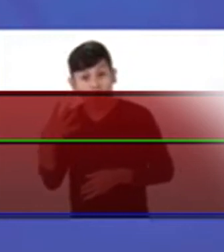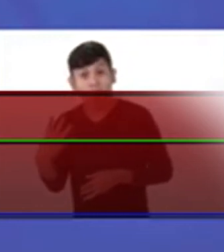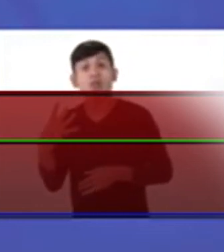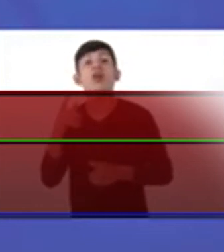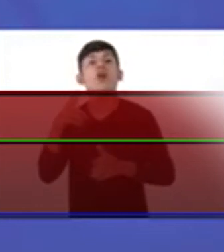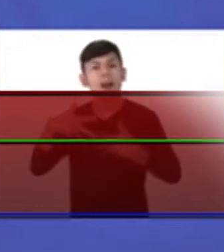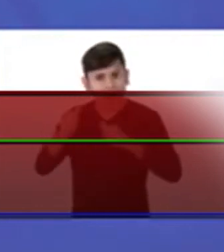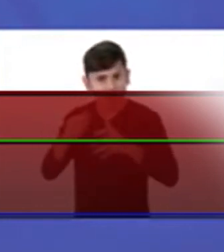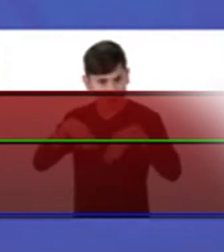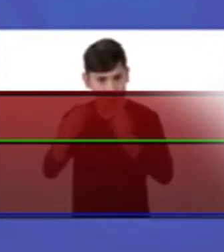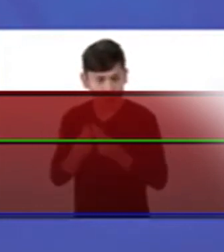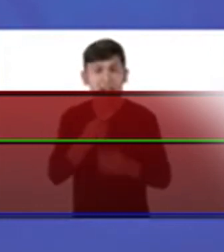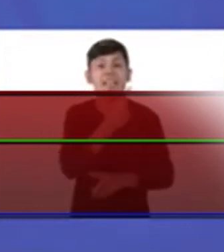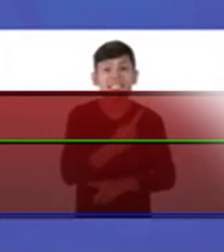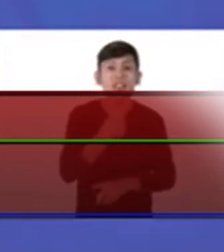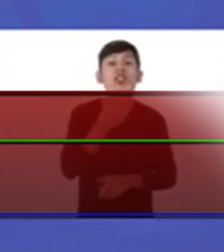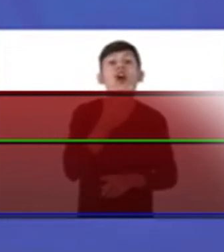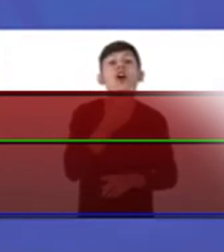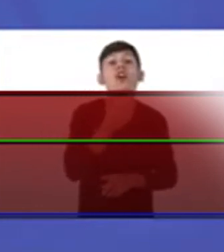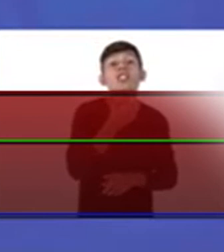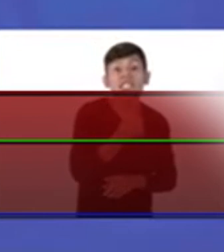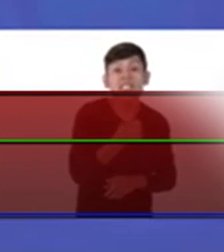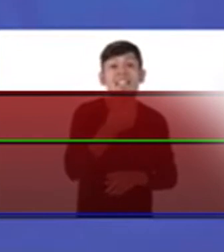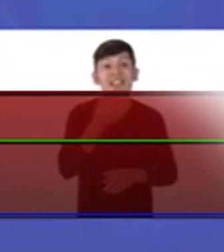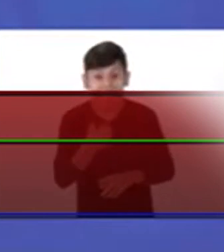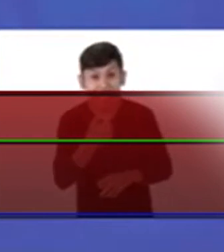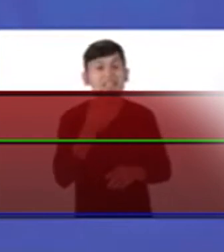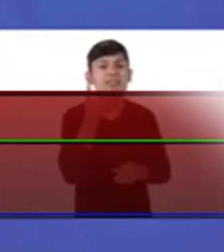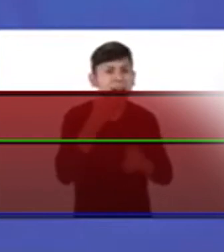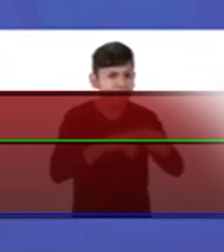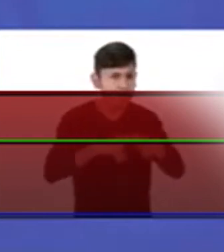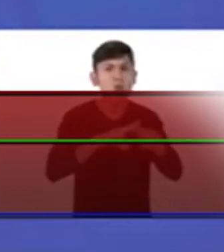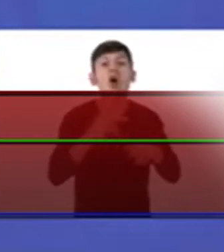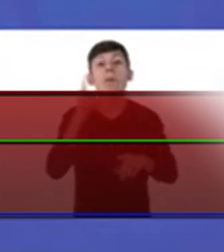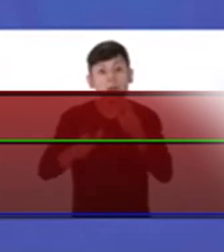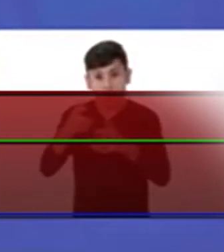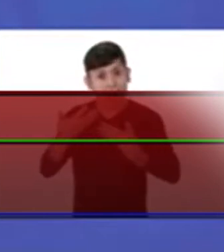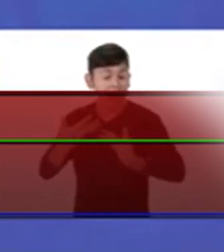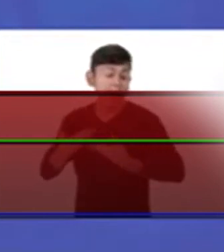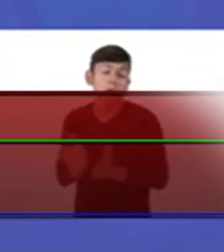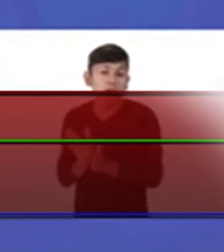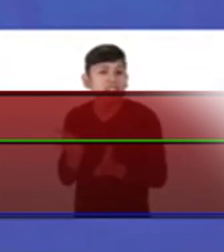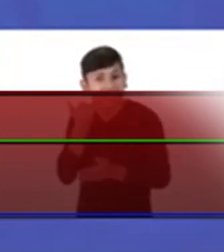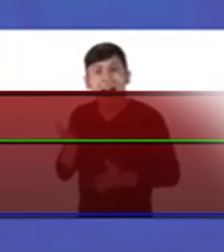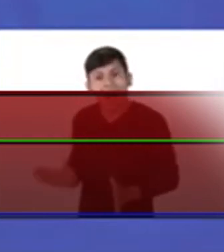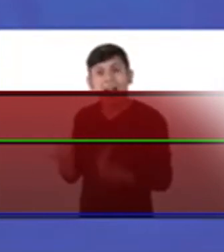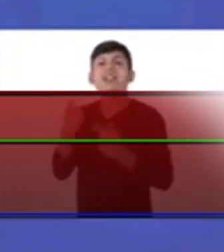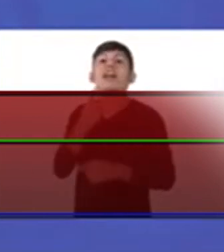tenemos 166 que quedan en estudio. Las personas que ya están dadas de alta, y esto no es un caso menor,